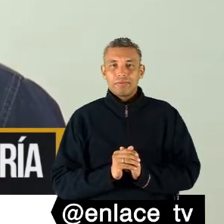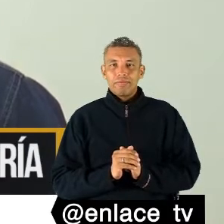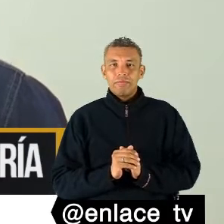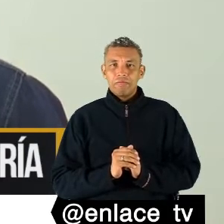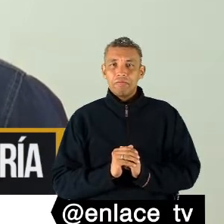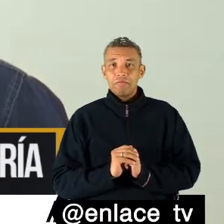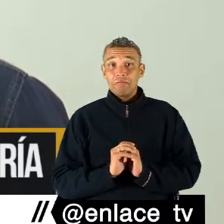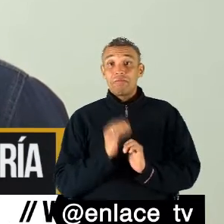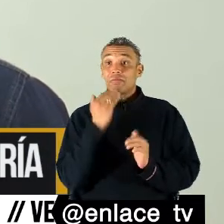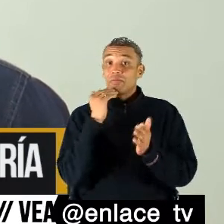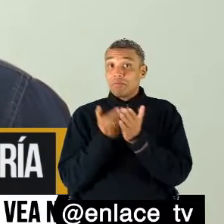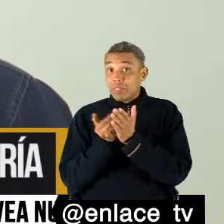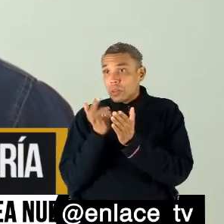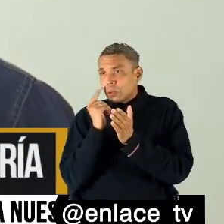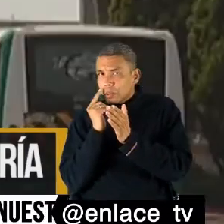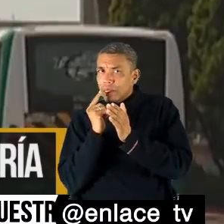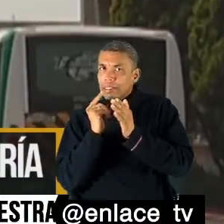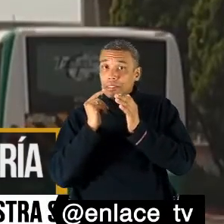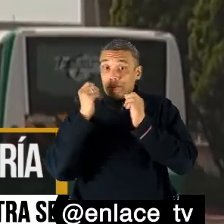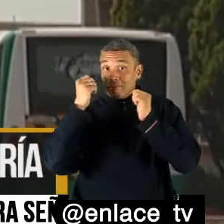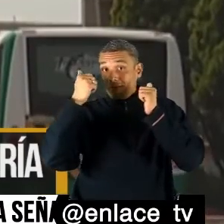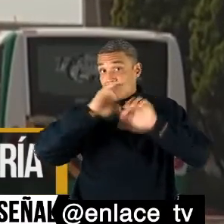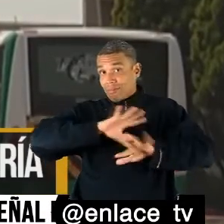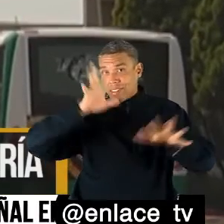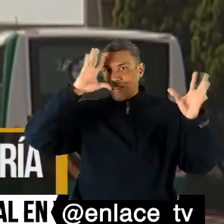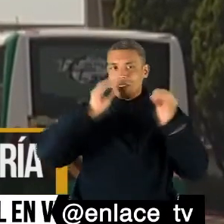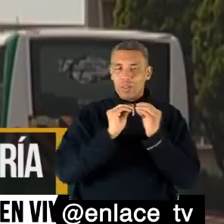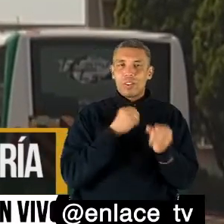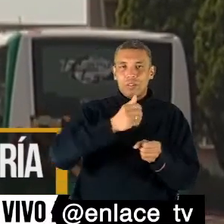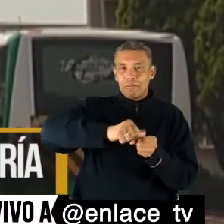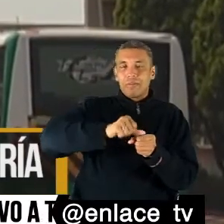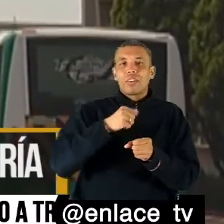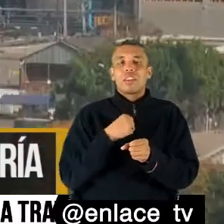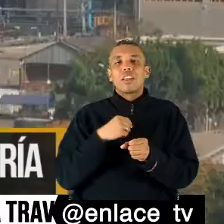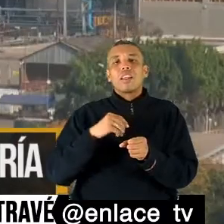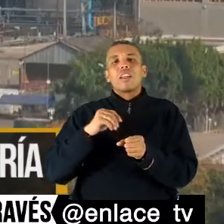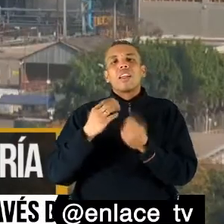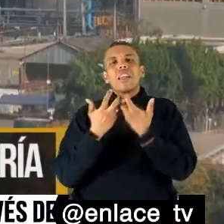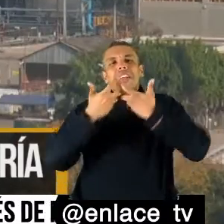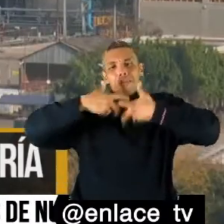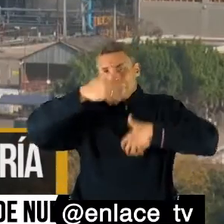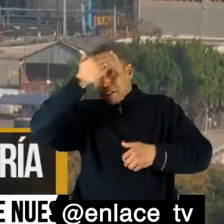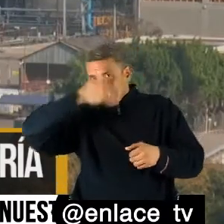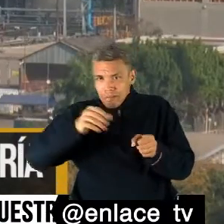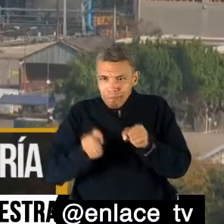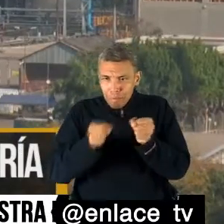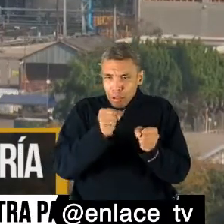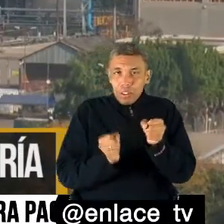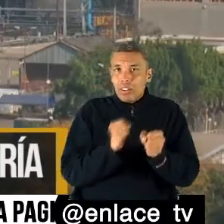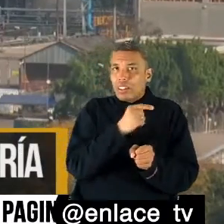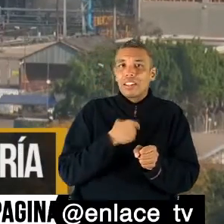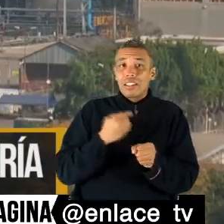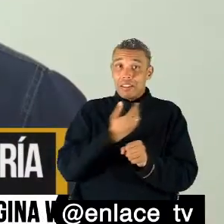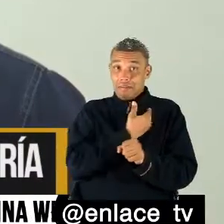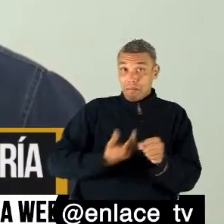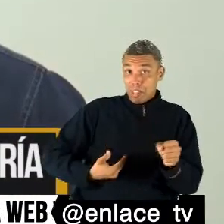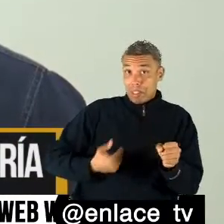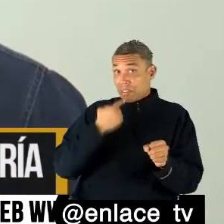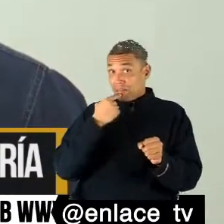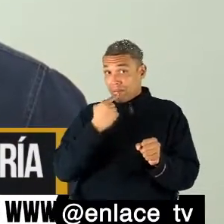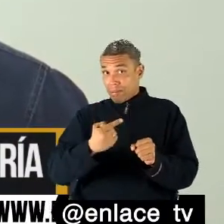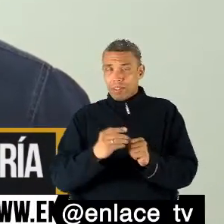que esto se diera en Francalí. El gerente de Comultraes resalta que la adjudicación del contrato beneficia a familias barranqueñas.